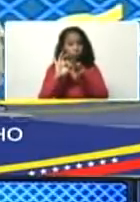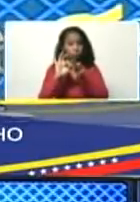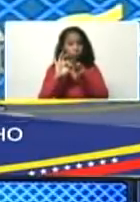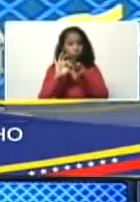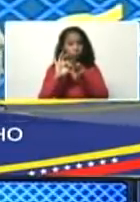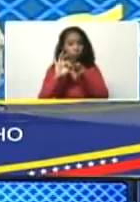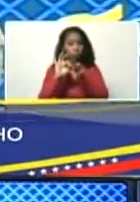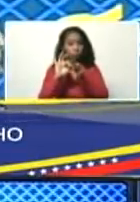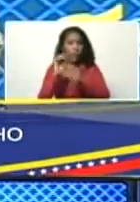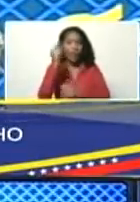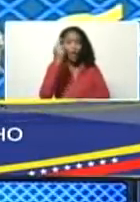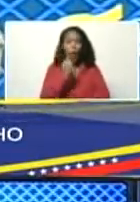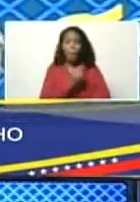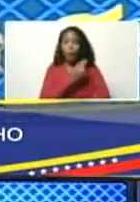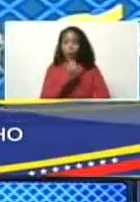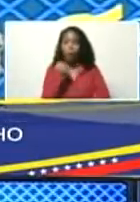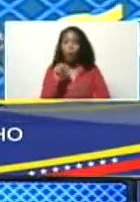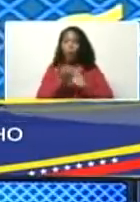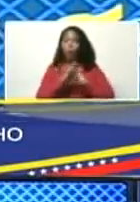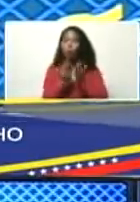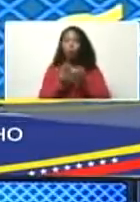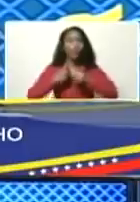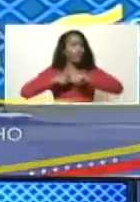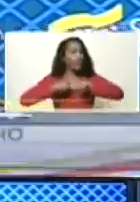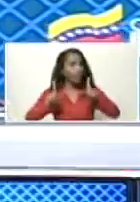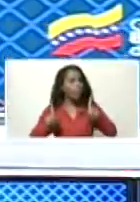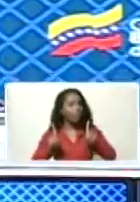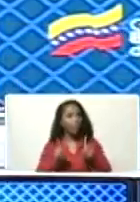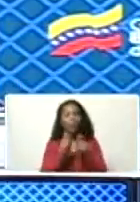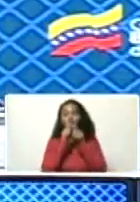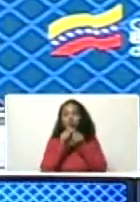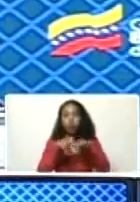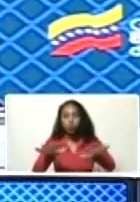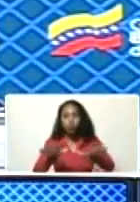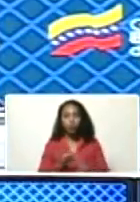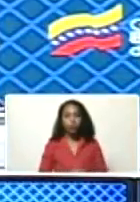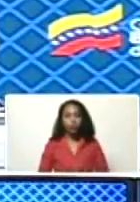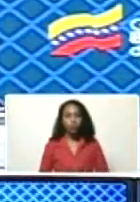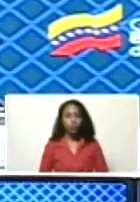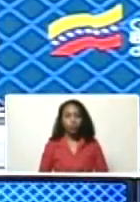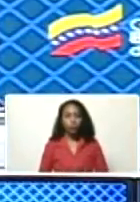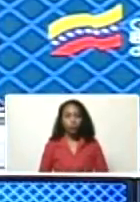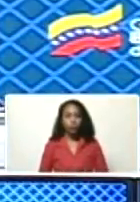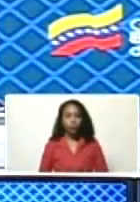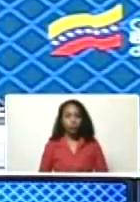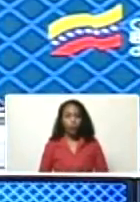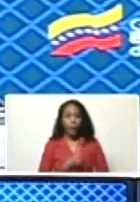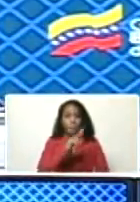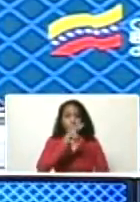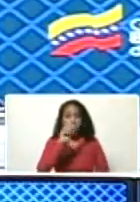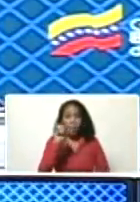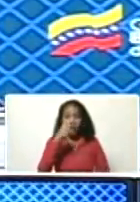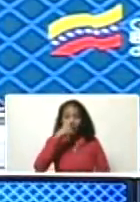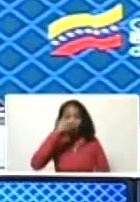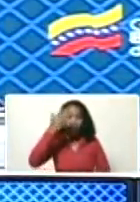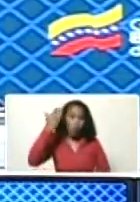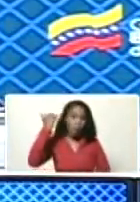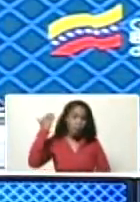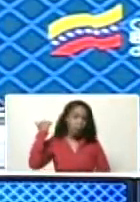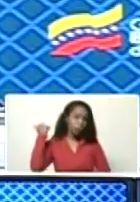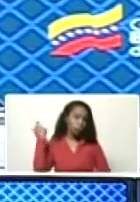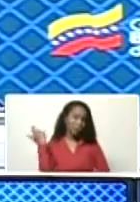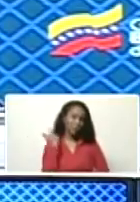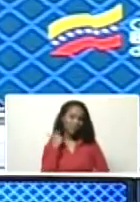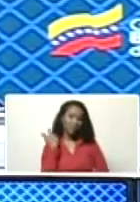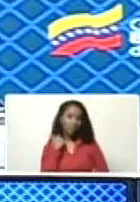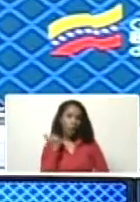y la promesa de un mundo distinto, multipolar, hace 20 años, para que